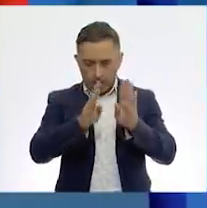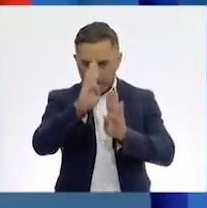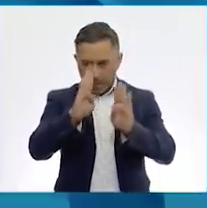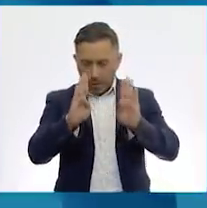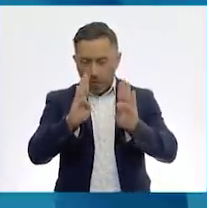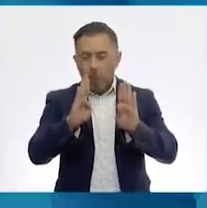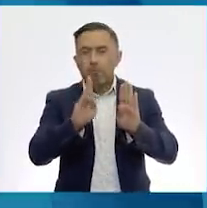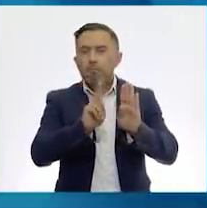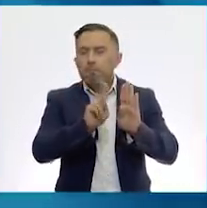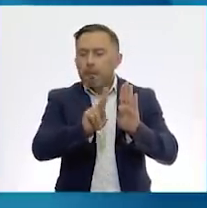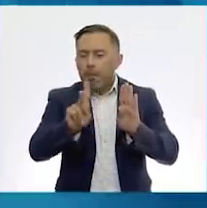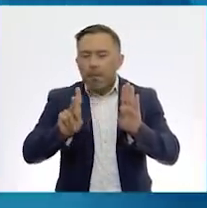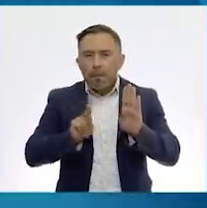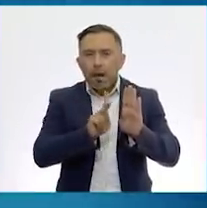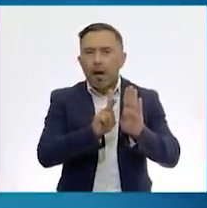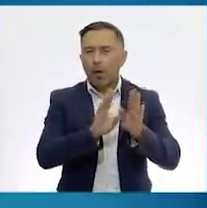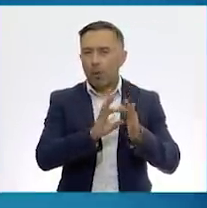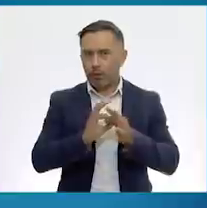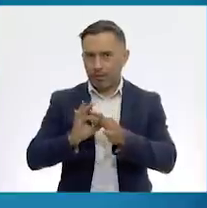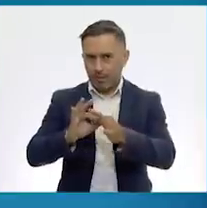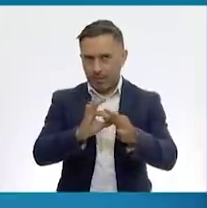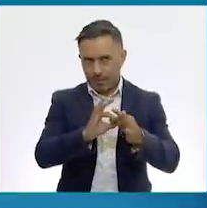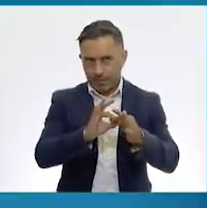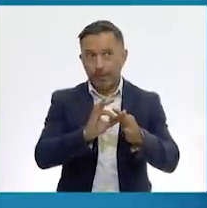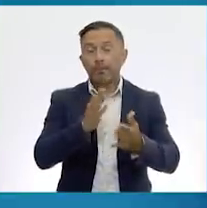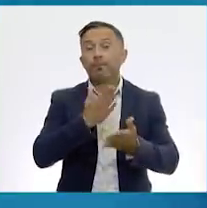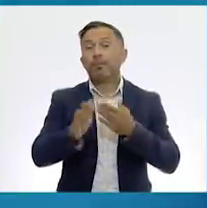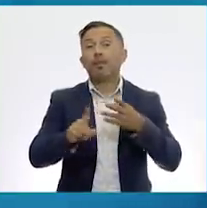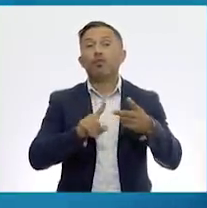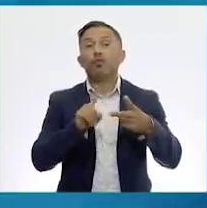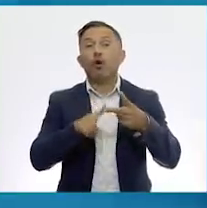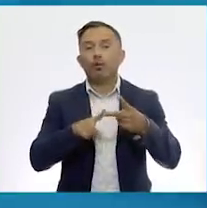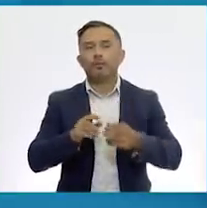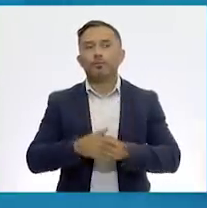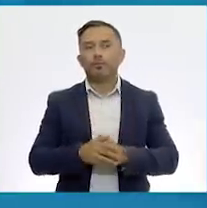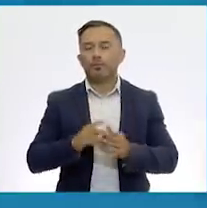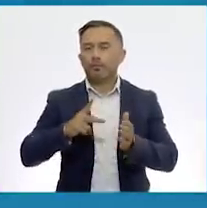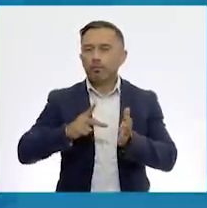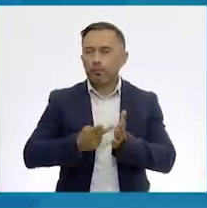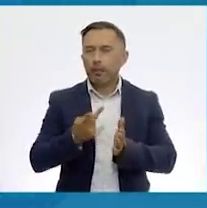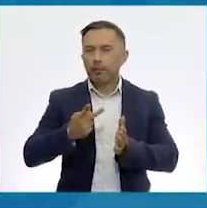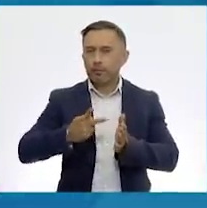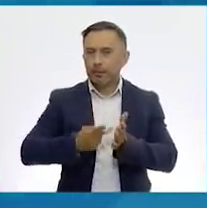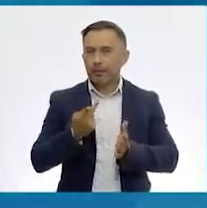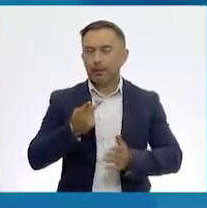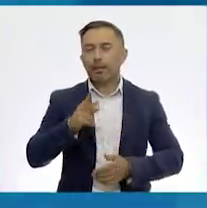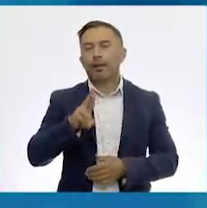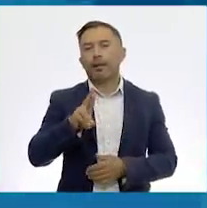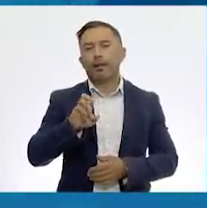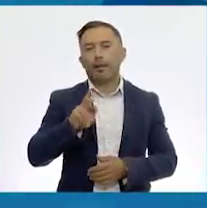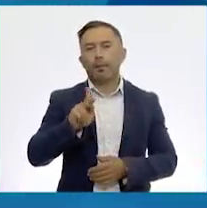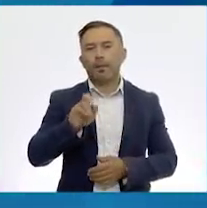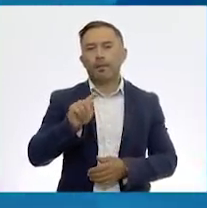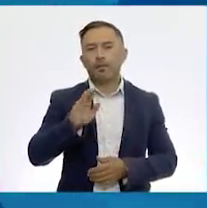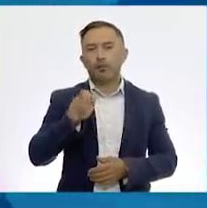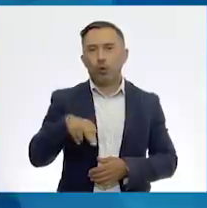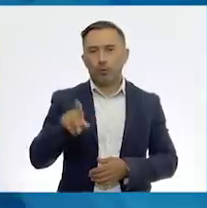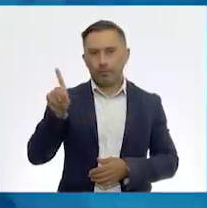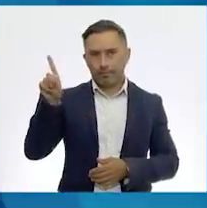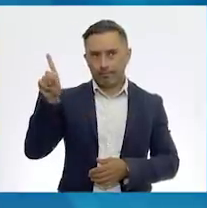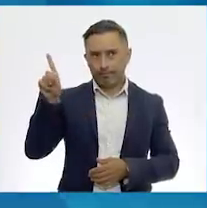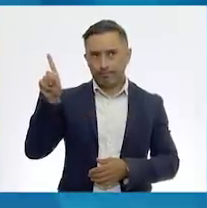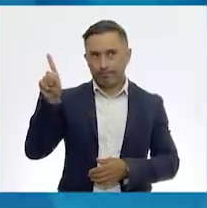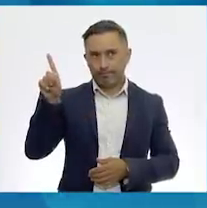Otro elemento muy importante es la repetición. La repetición, por ejemplo, vamos a acomodar aquí